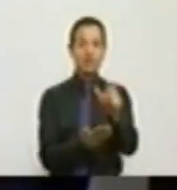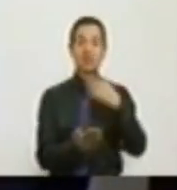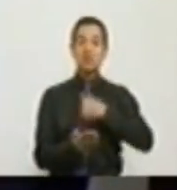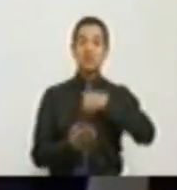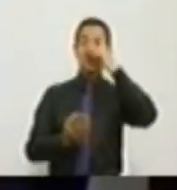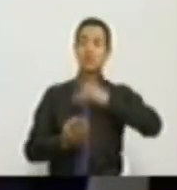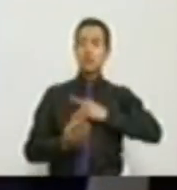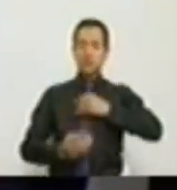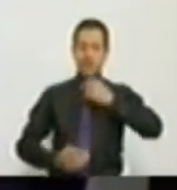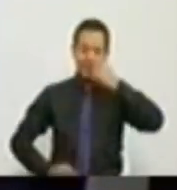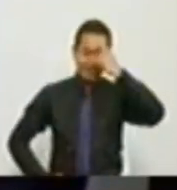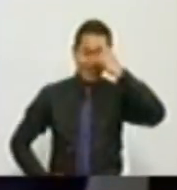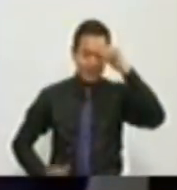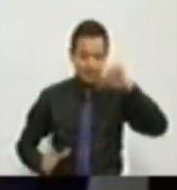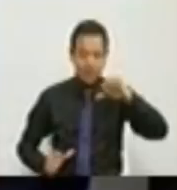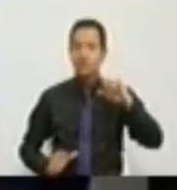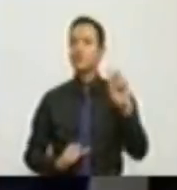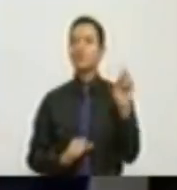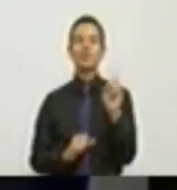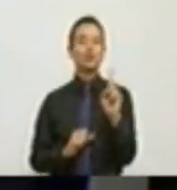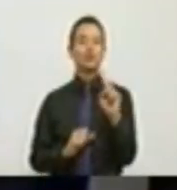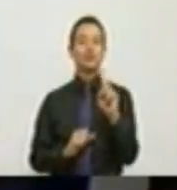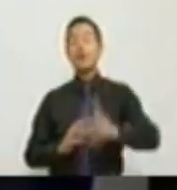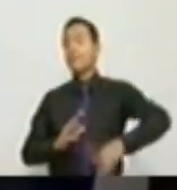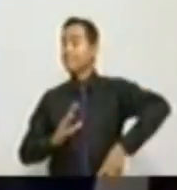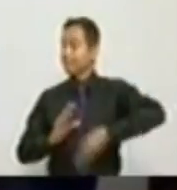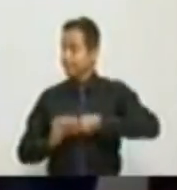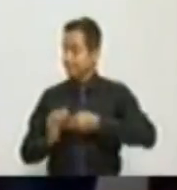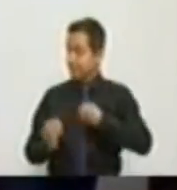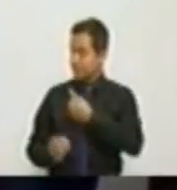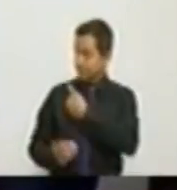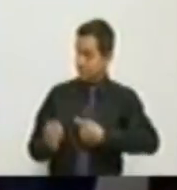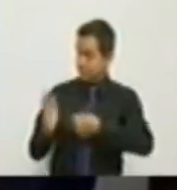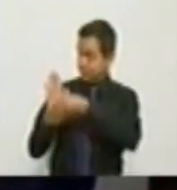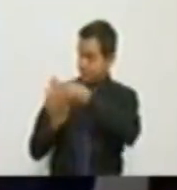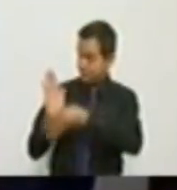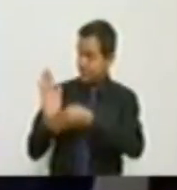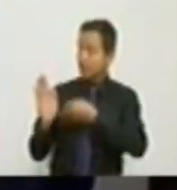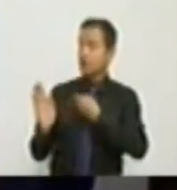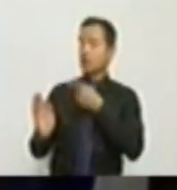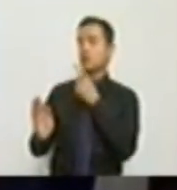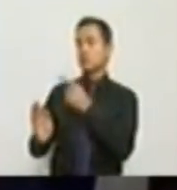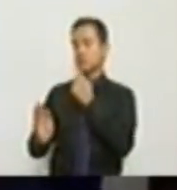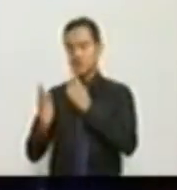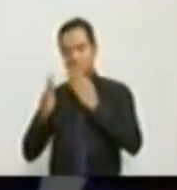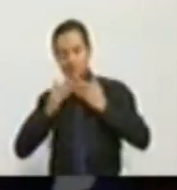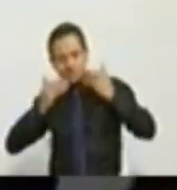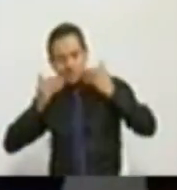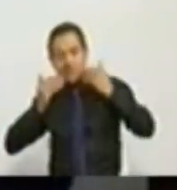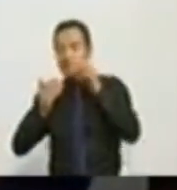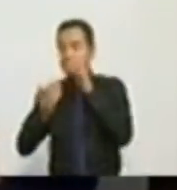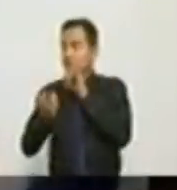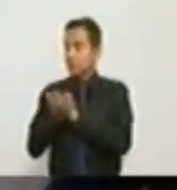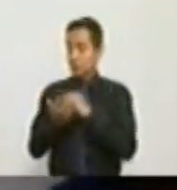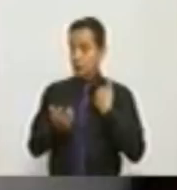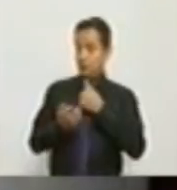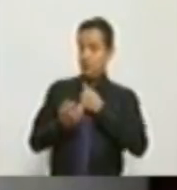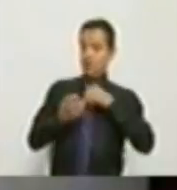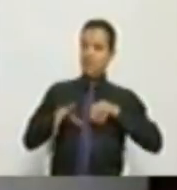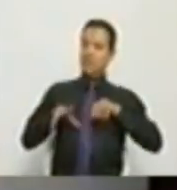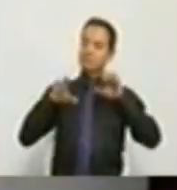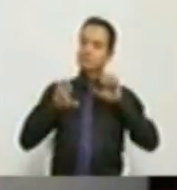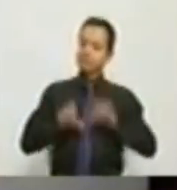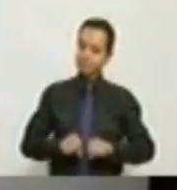Y quisiéramos adicionalmente, presidente, porque usted con mucha amabilidad, el día en que nos